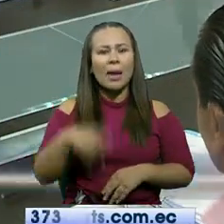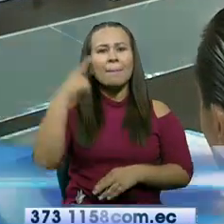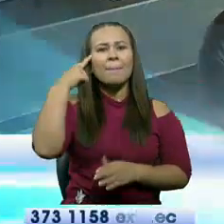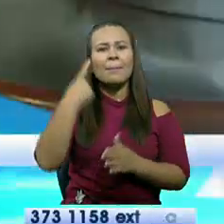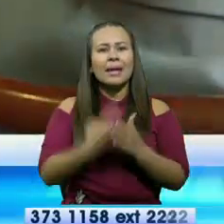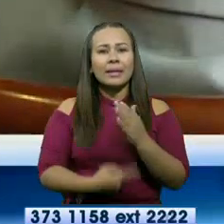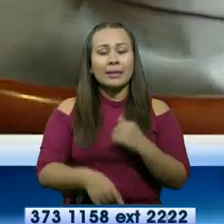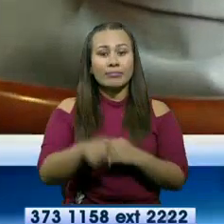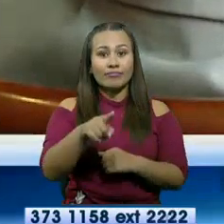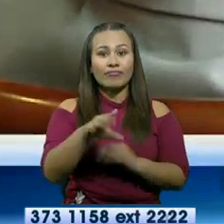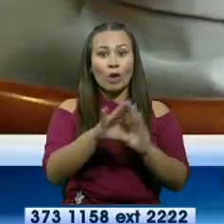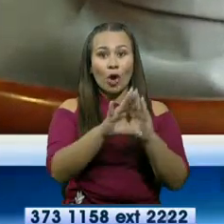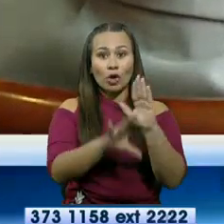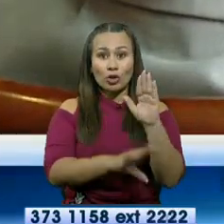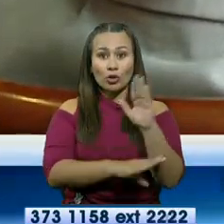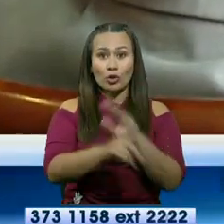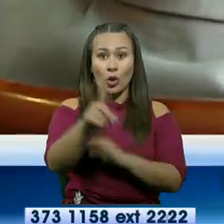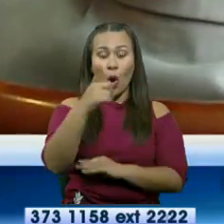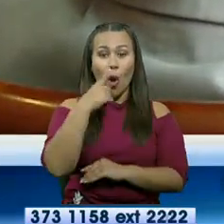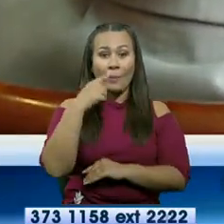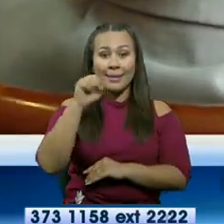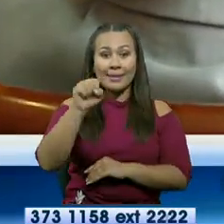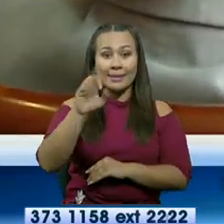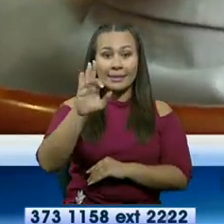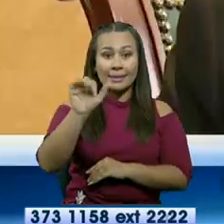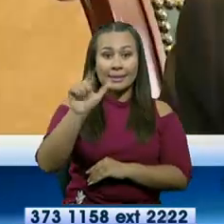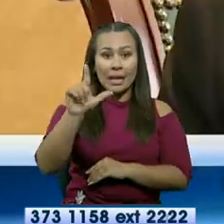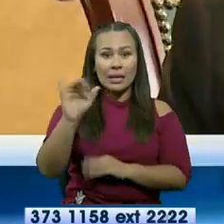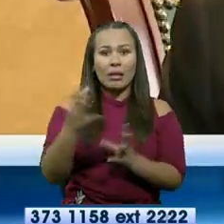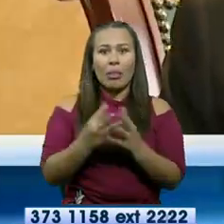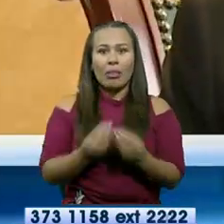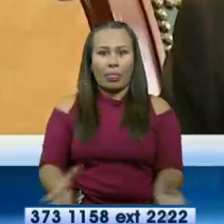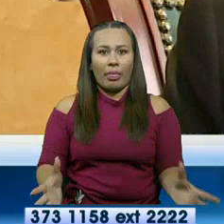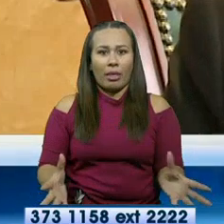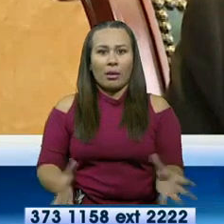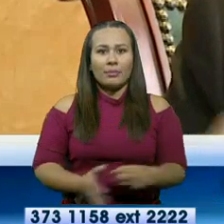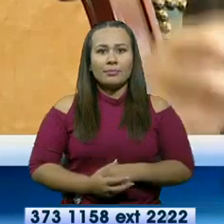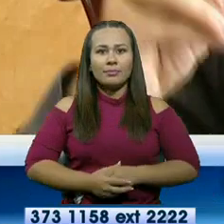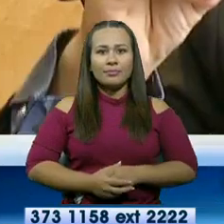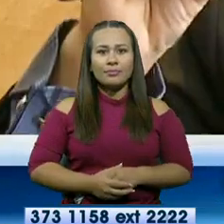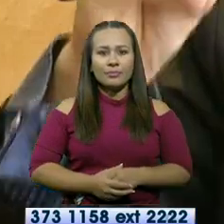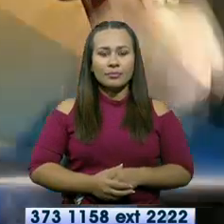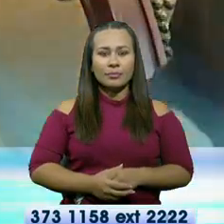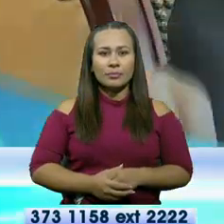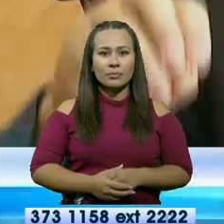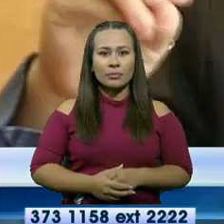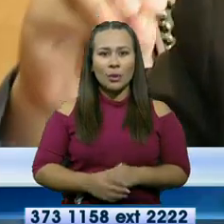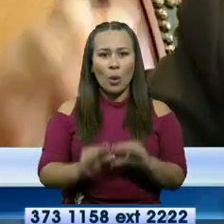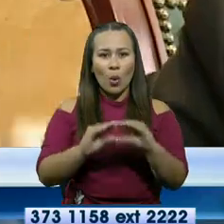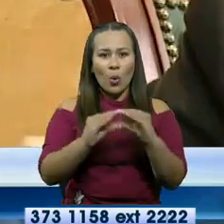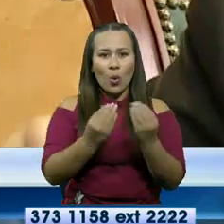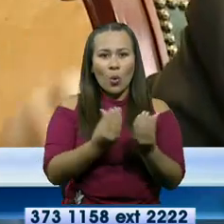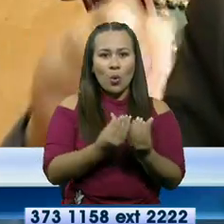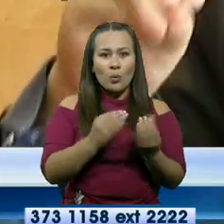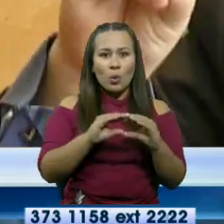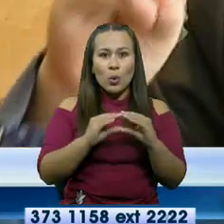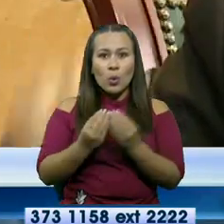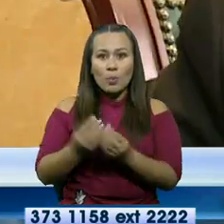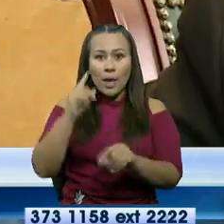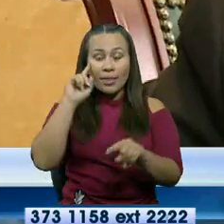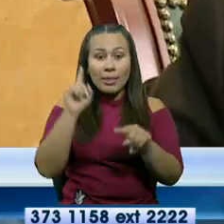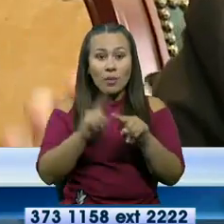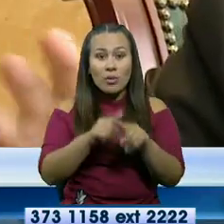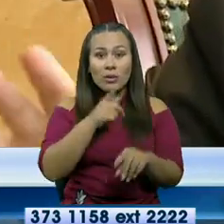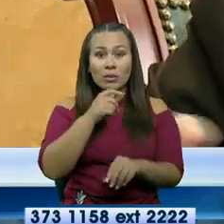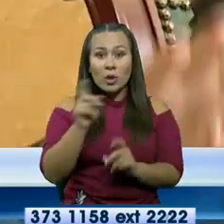el constitucionalista Stalin Raza se desvirtuó. La concentración de poder, el monopolio de la designación de los